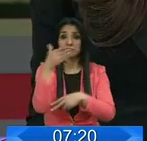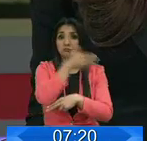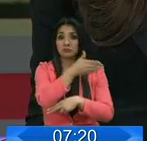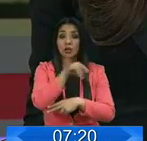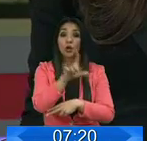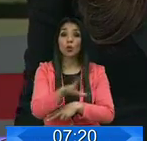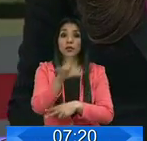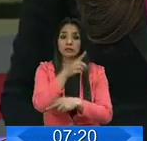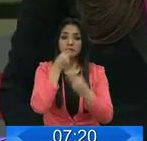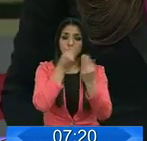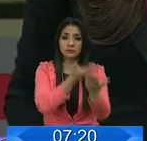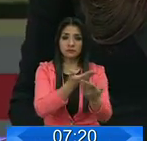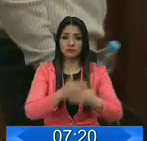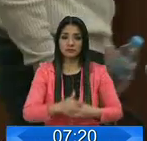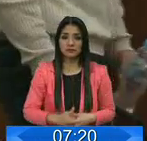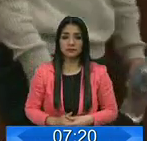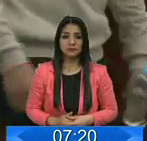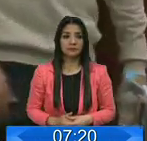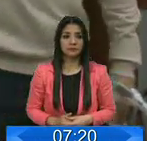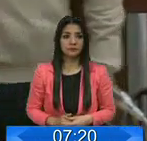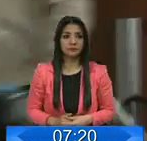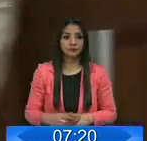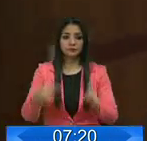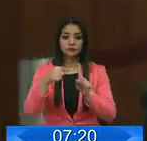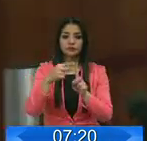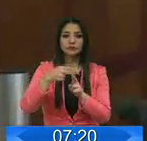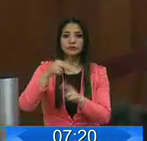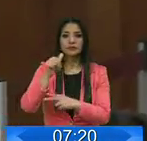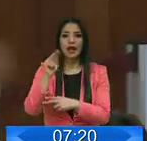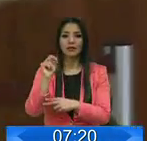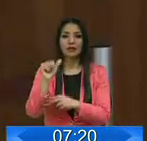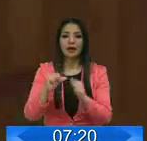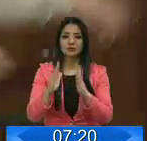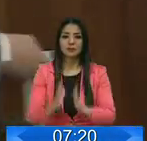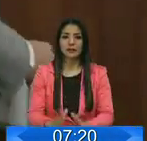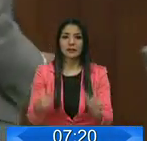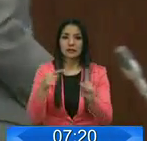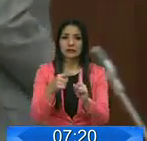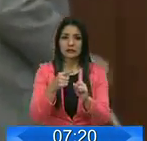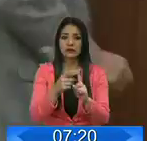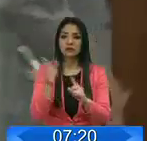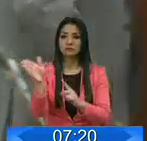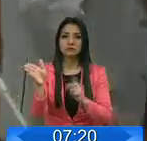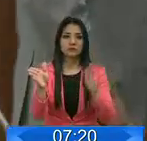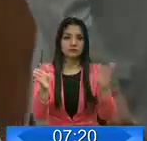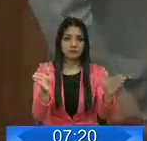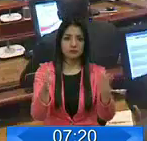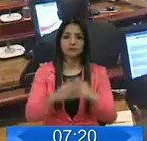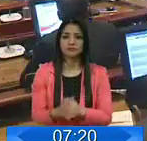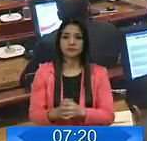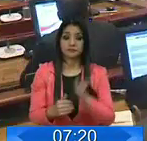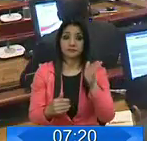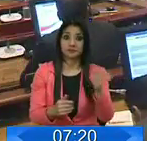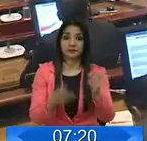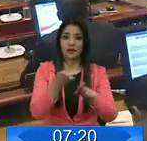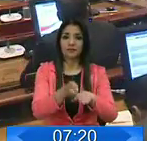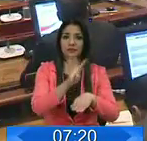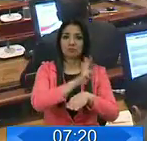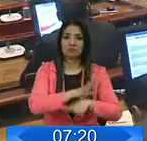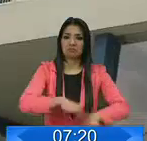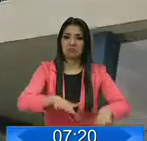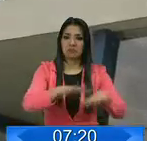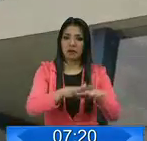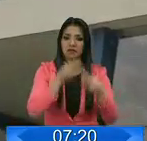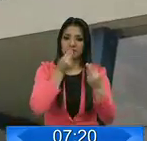lunes. Ana Galarza, asambleísta de CREO, se prepara para dar la cara a dos frentes. Por un lado, el Pleno de la Asamblea Nacional. Y